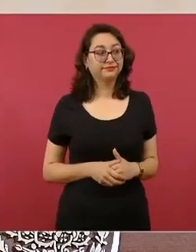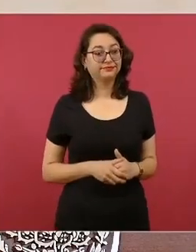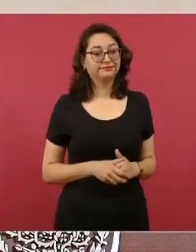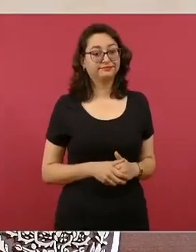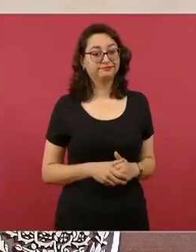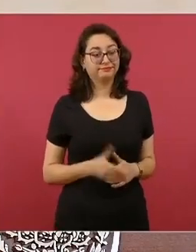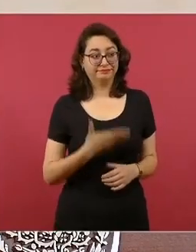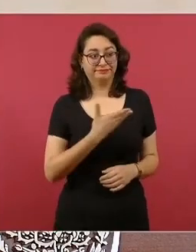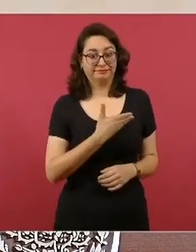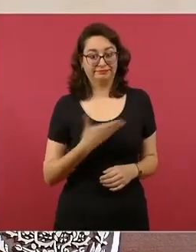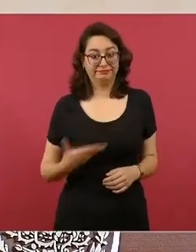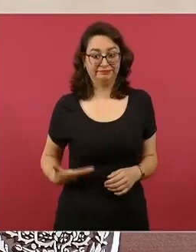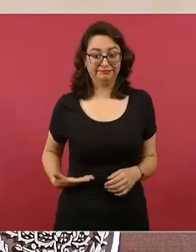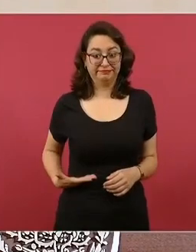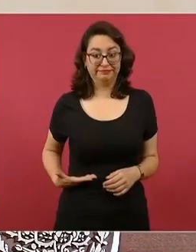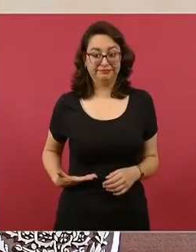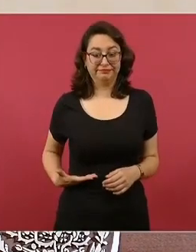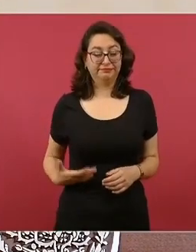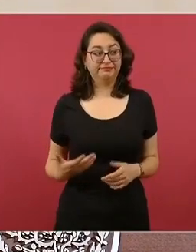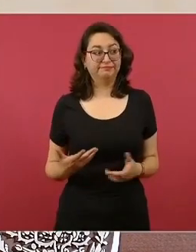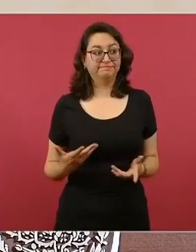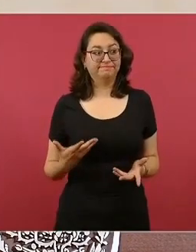Y el señor